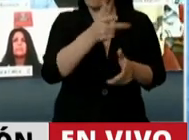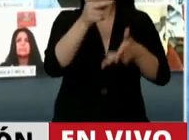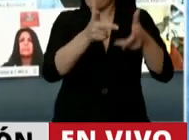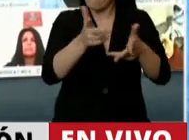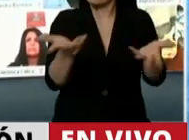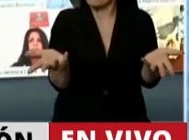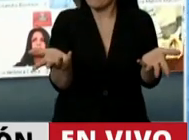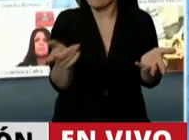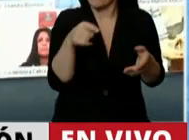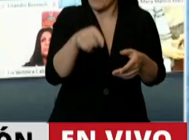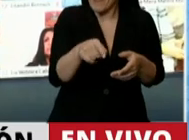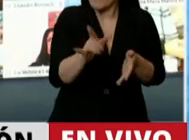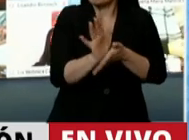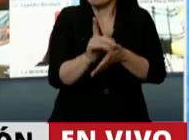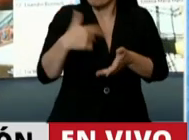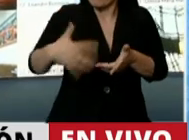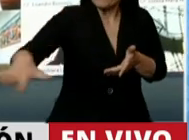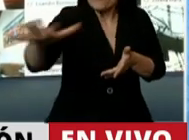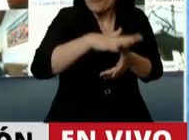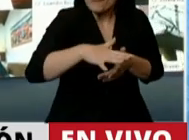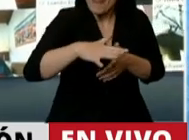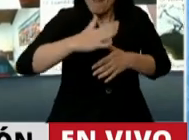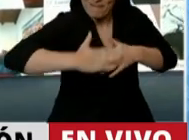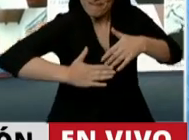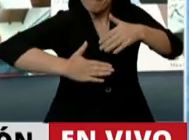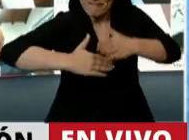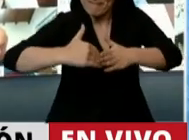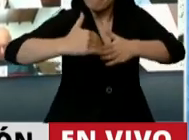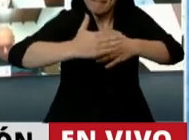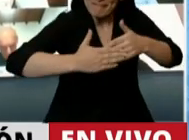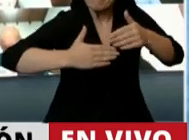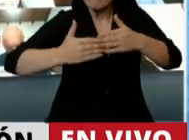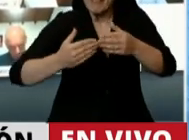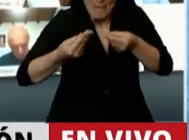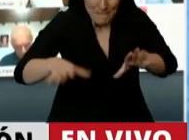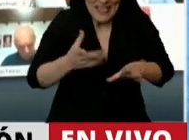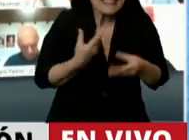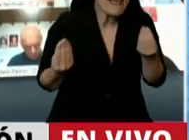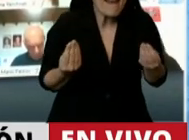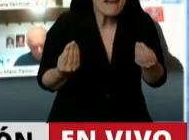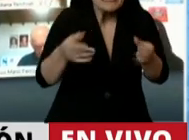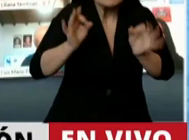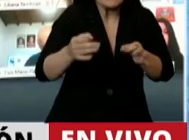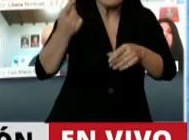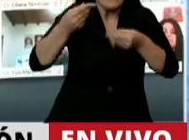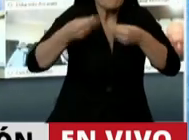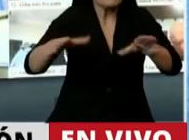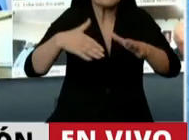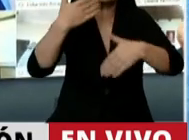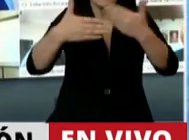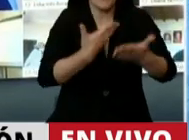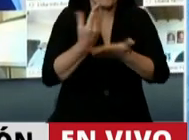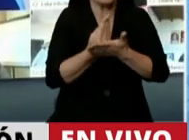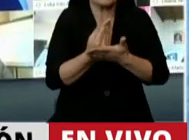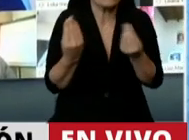partida de esta construcción social también es saber dónde nos encontrábamos a la hora de iniciar nuestra